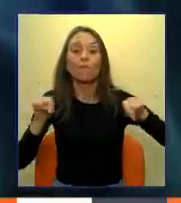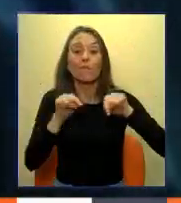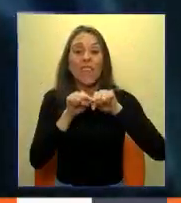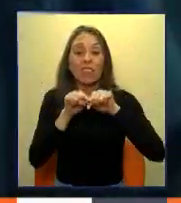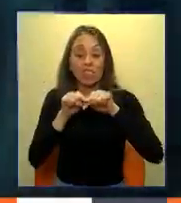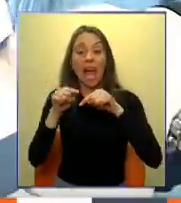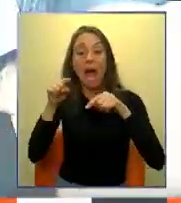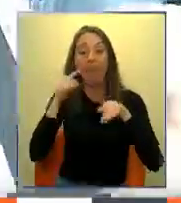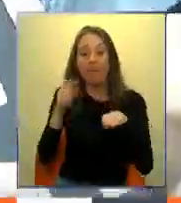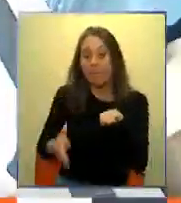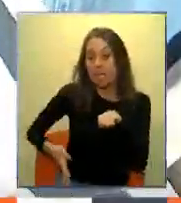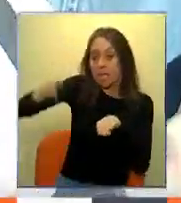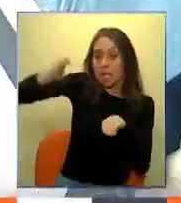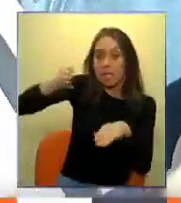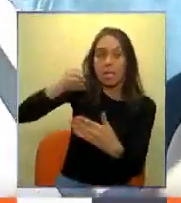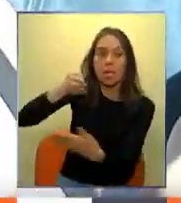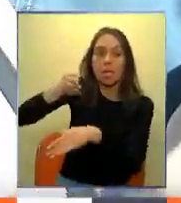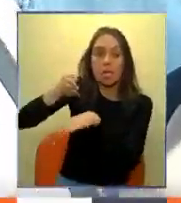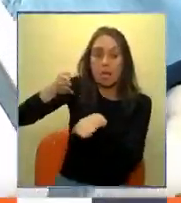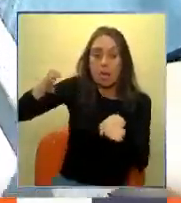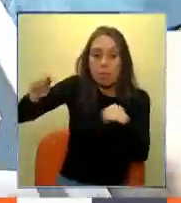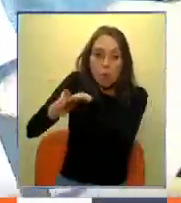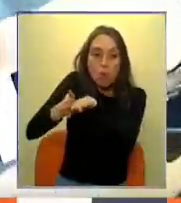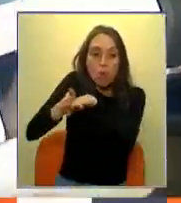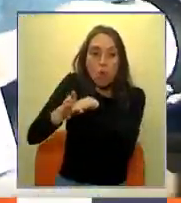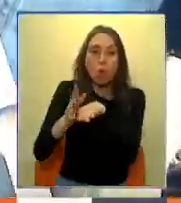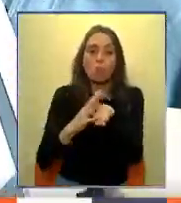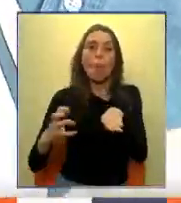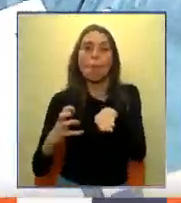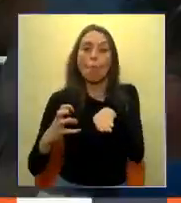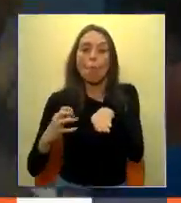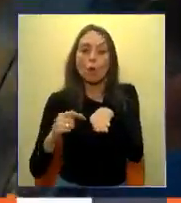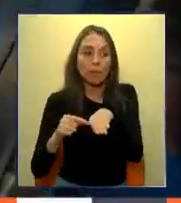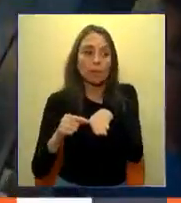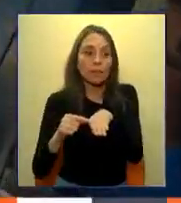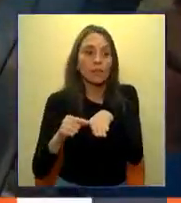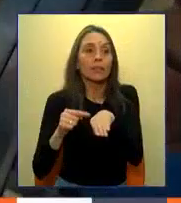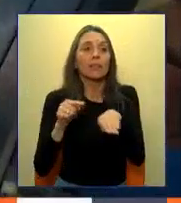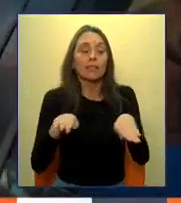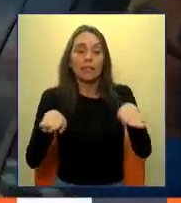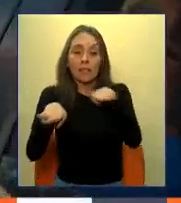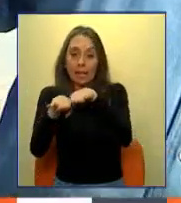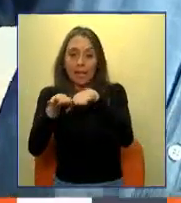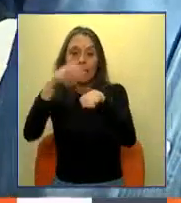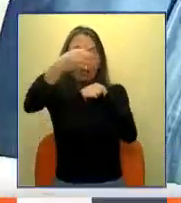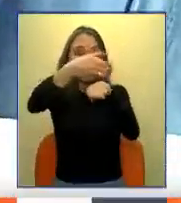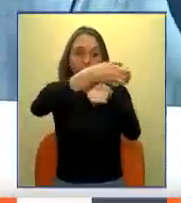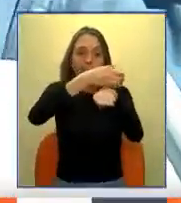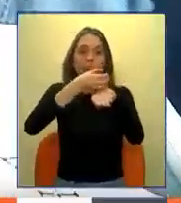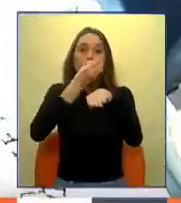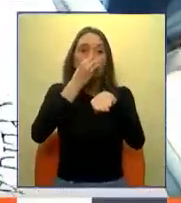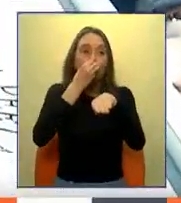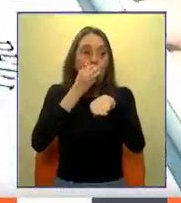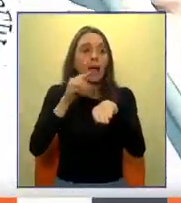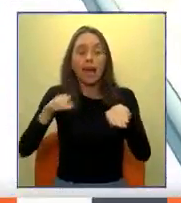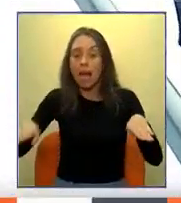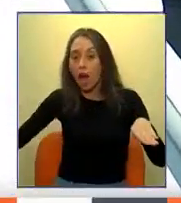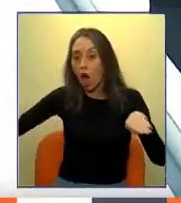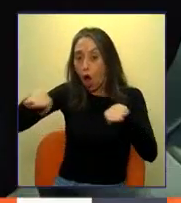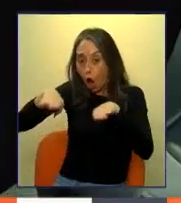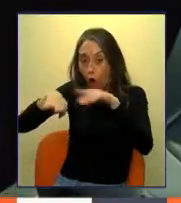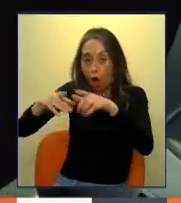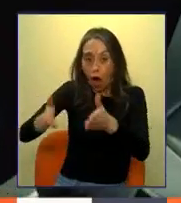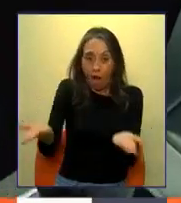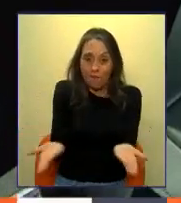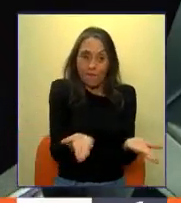es estándar, y esta bandeja cumple la función de apoyo de los productos. Esta otra bandeja es la que lleva